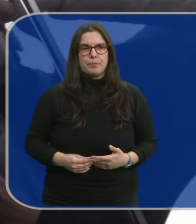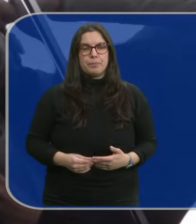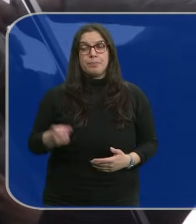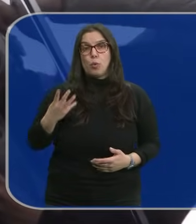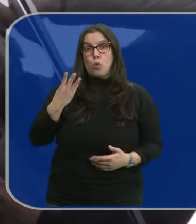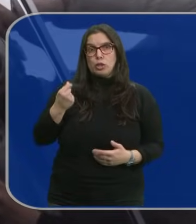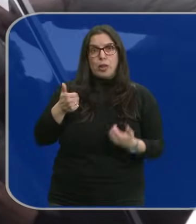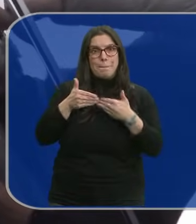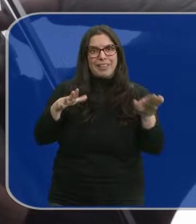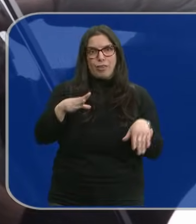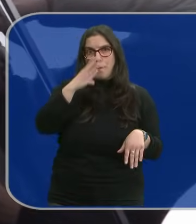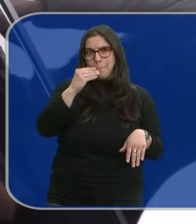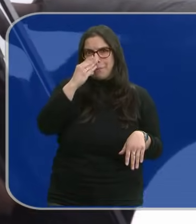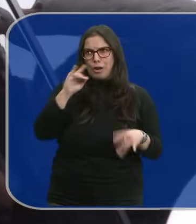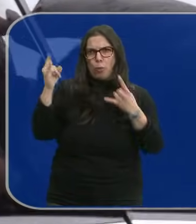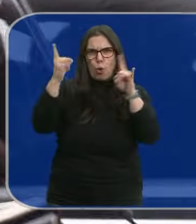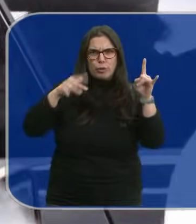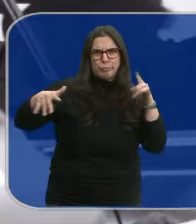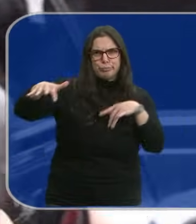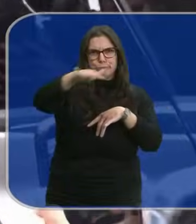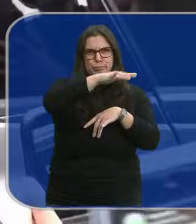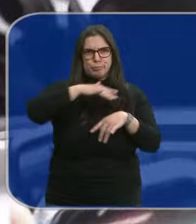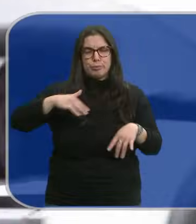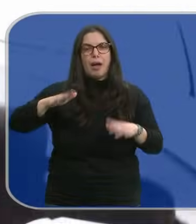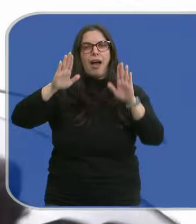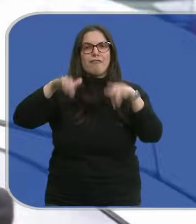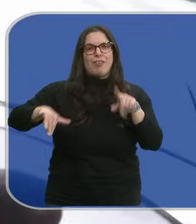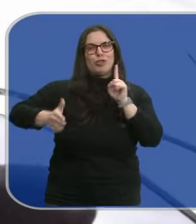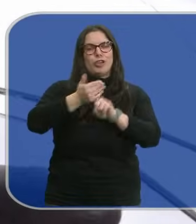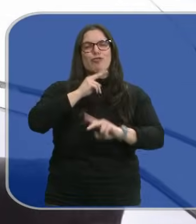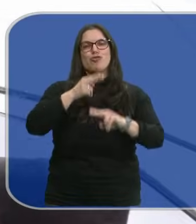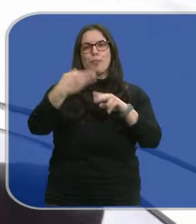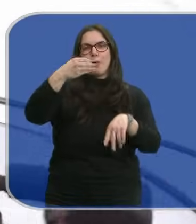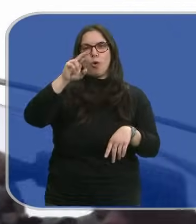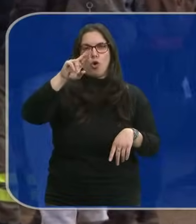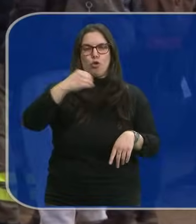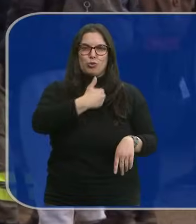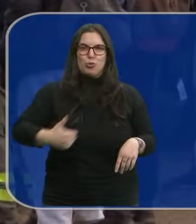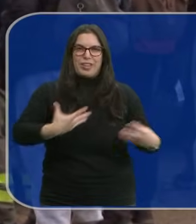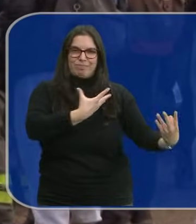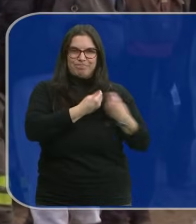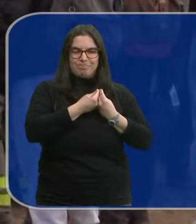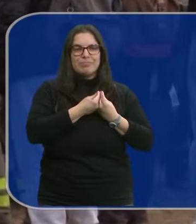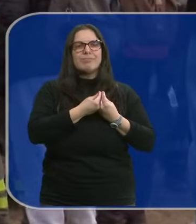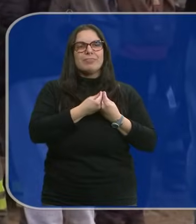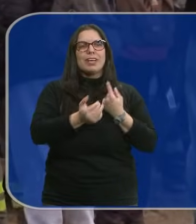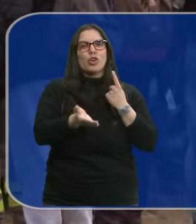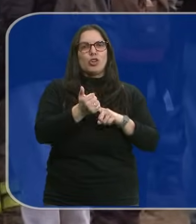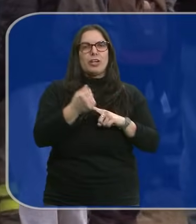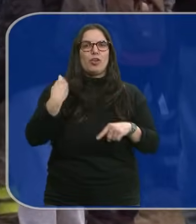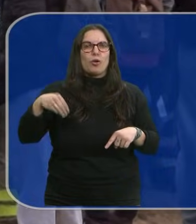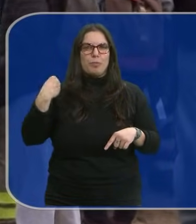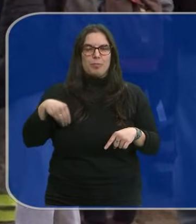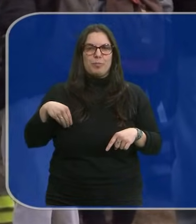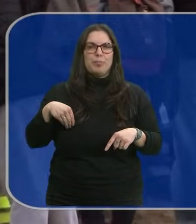Tras 4 días perdido por zonas boscosas de Sierra Morena, Boro ya está con su dueña. El animal ha sido hallado por los agentes